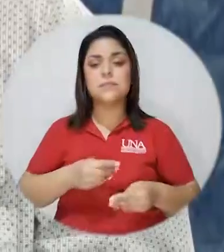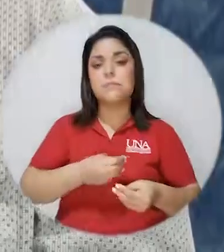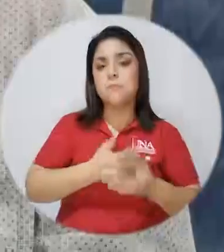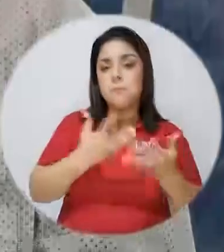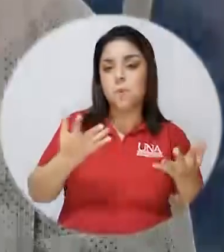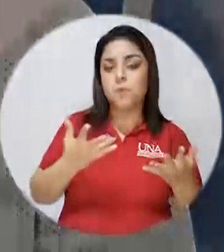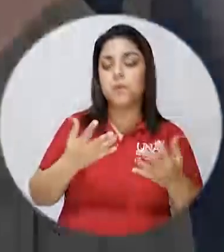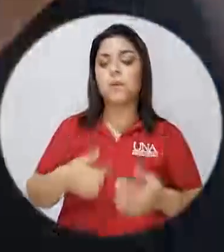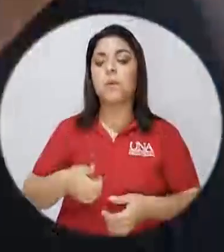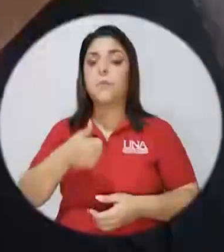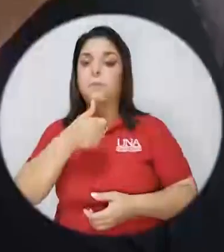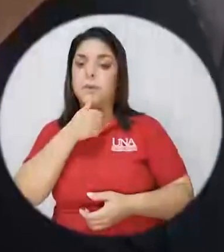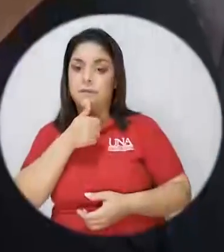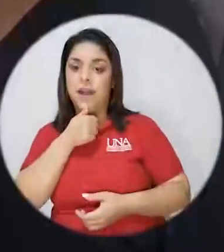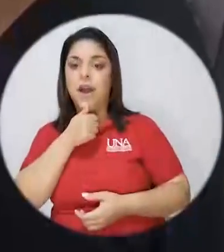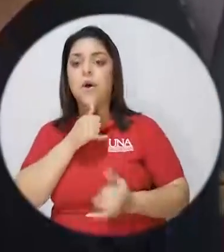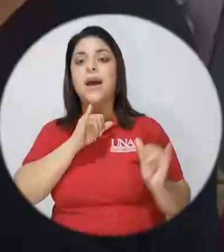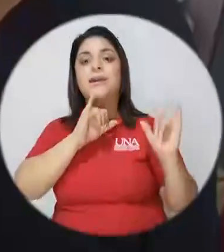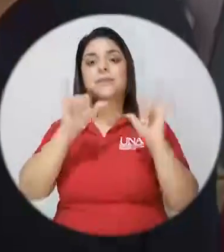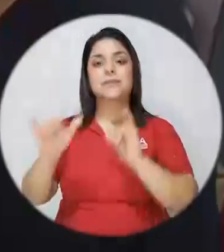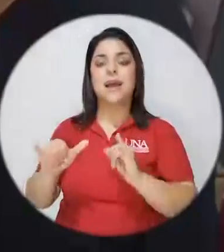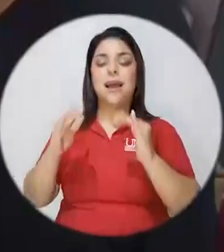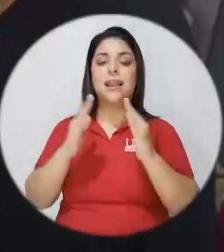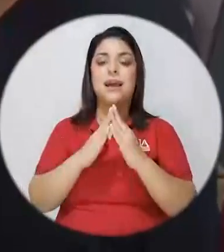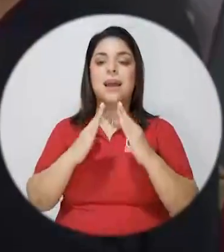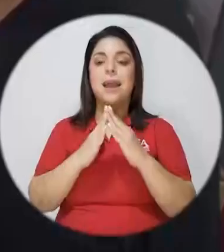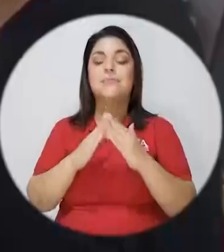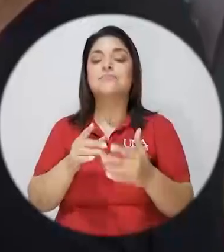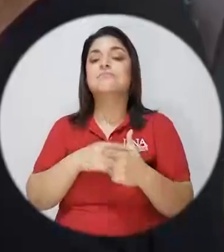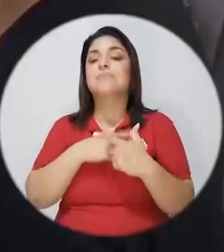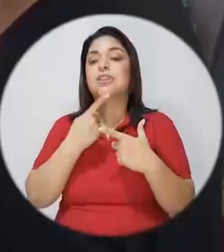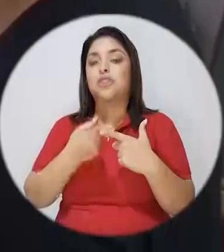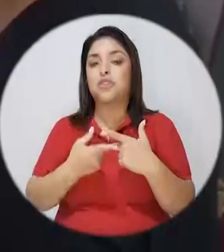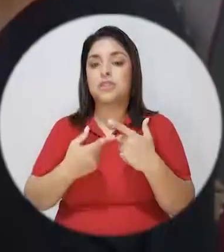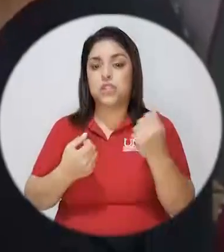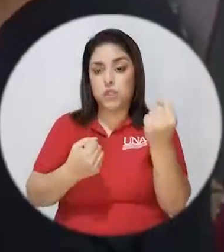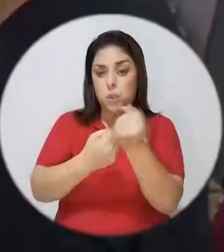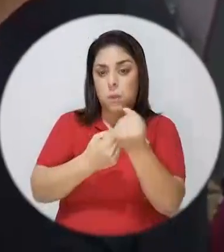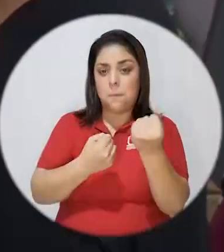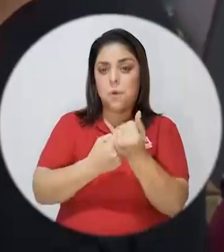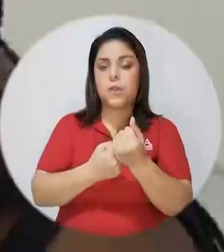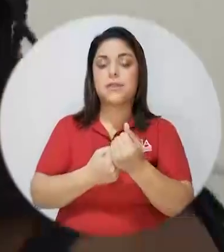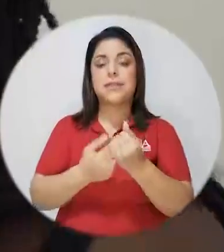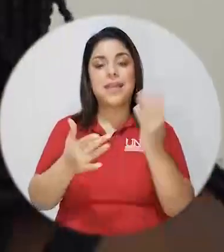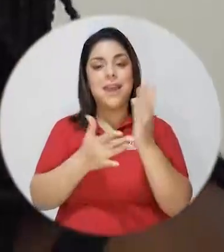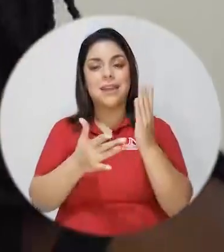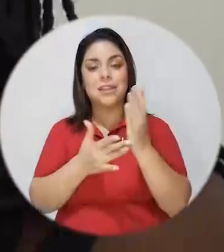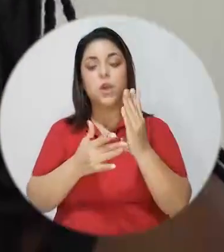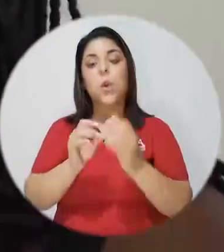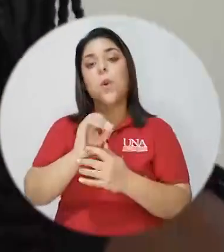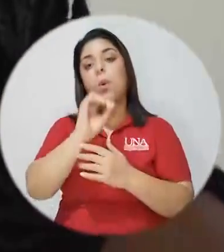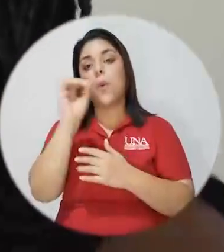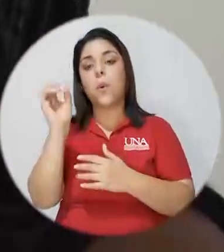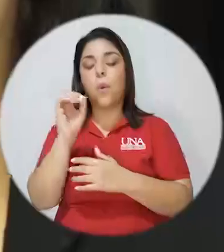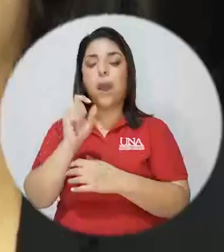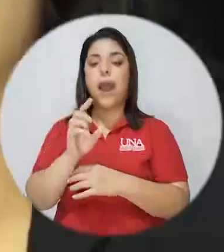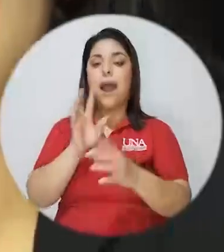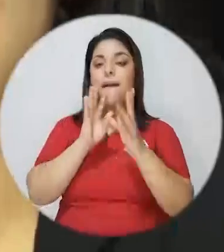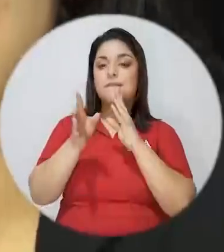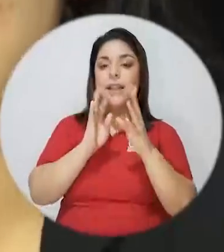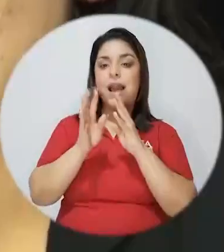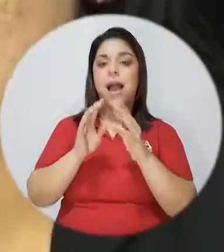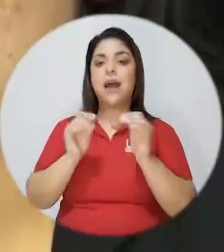privado en sus casas o teletrabajando, pues el soporte técnico o el tener que conversar con